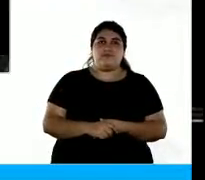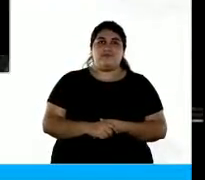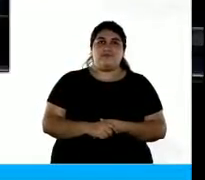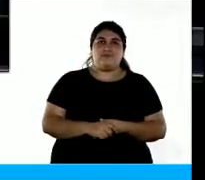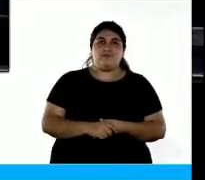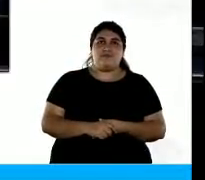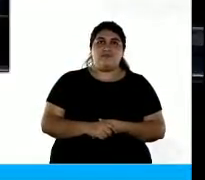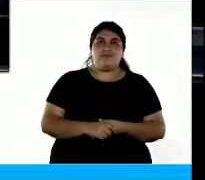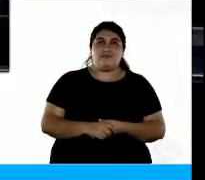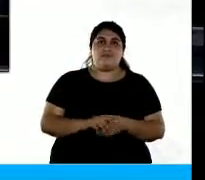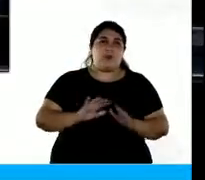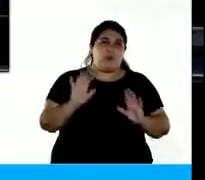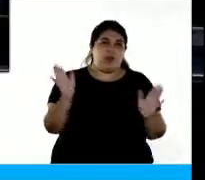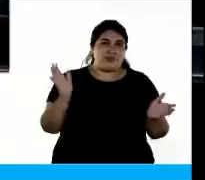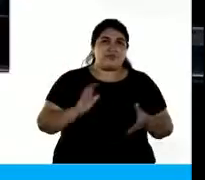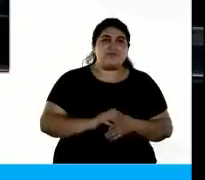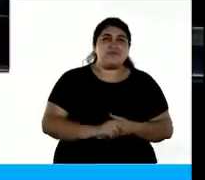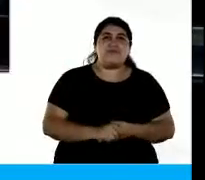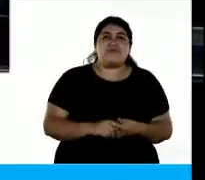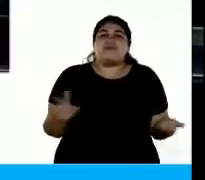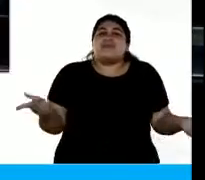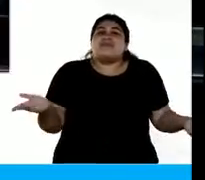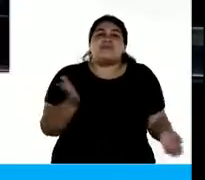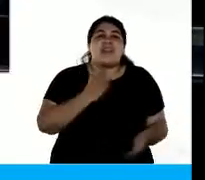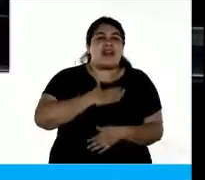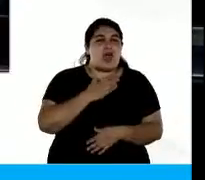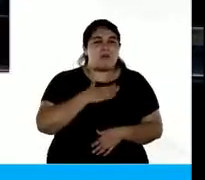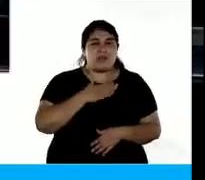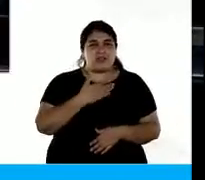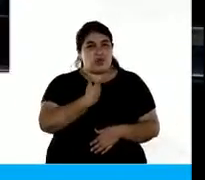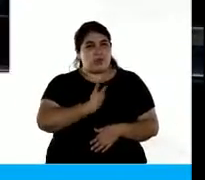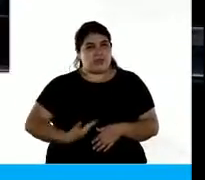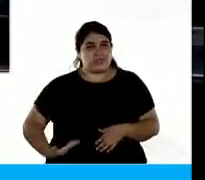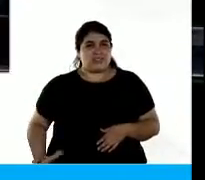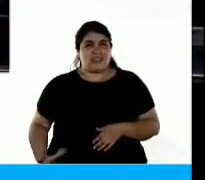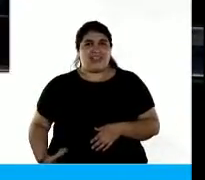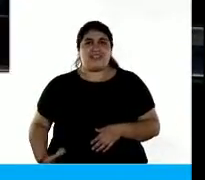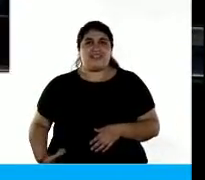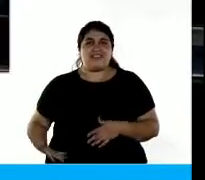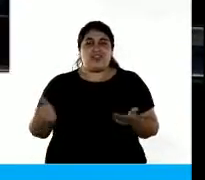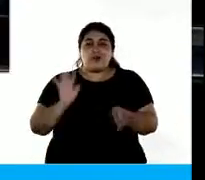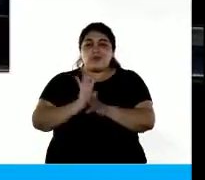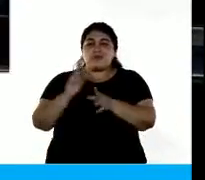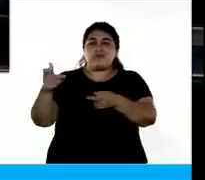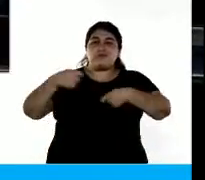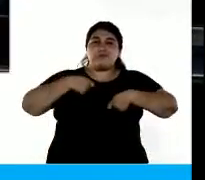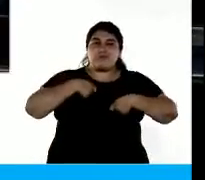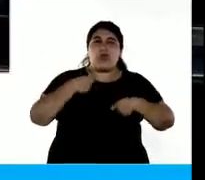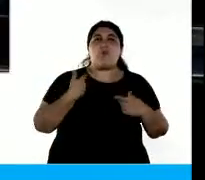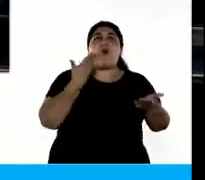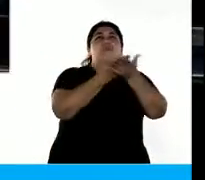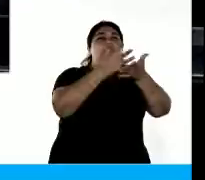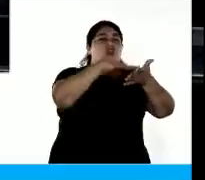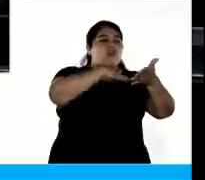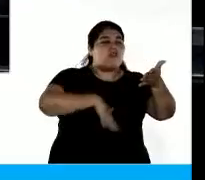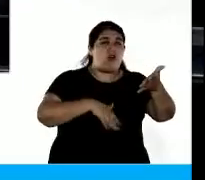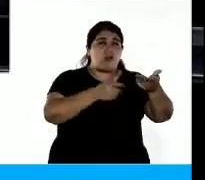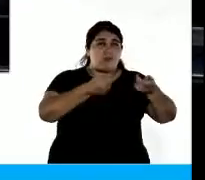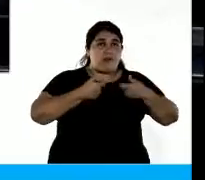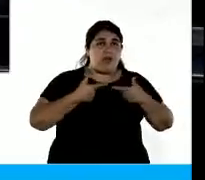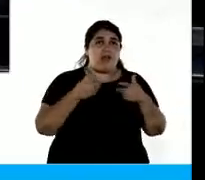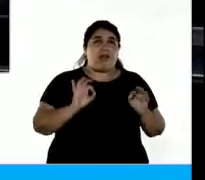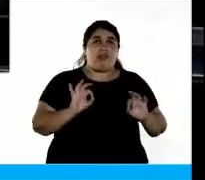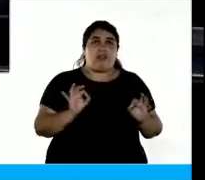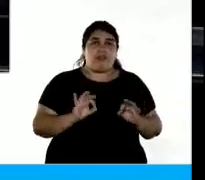bueno lamento señor presidente que no nos den lugar a un pedido informe que de alguna manera